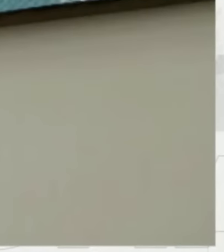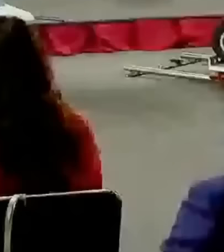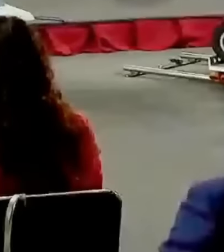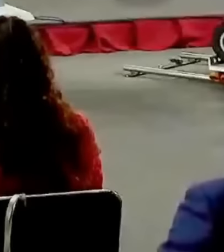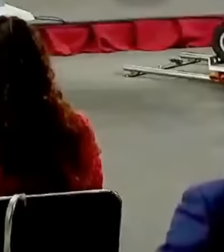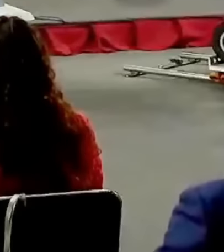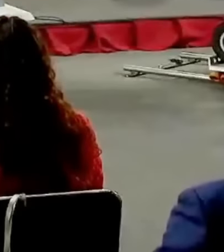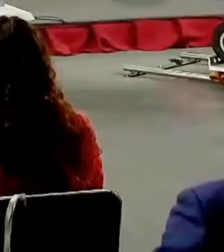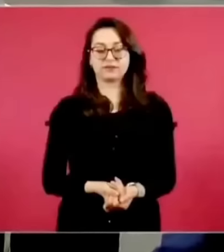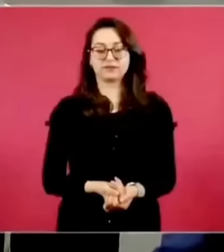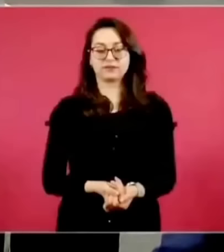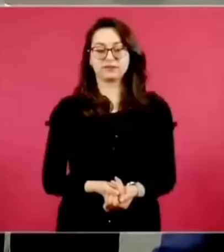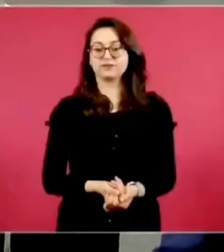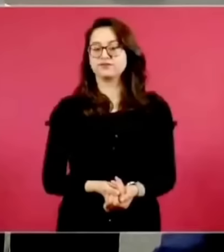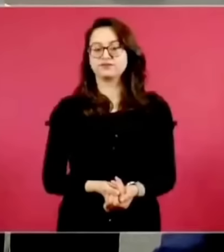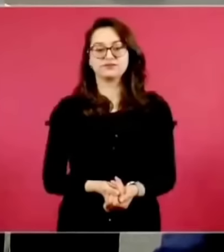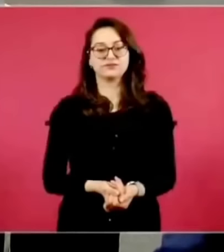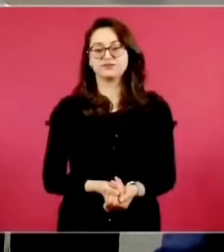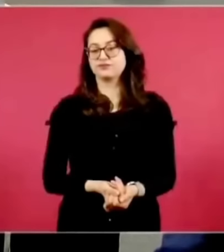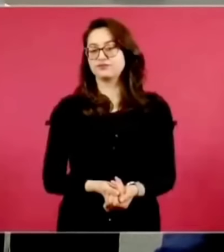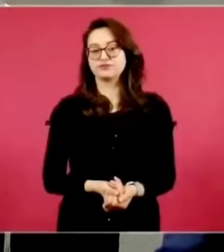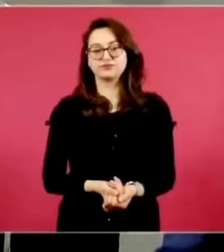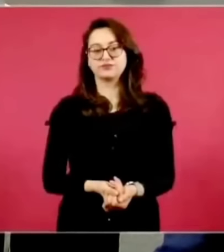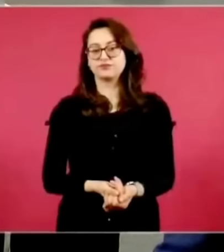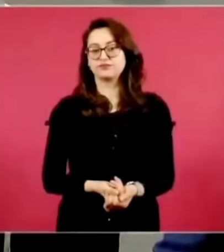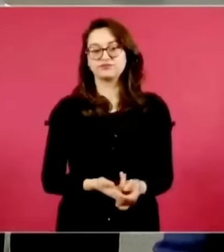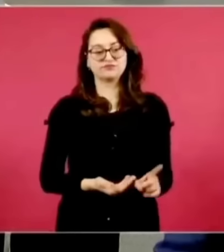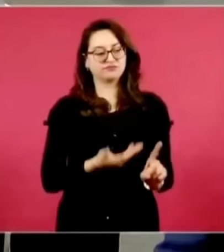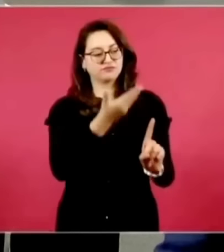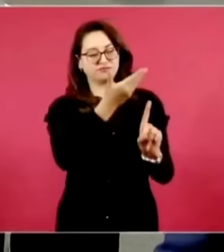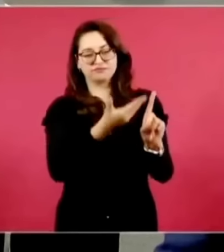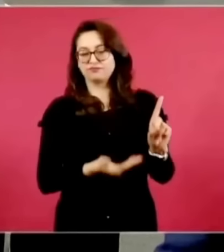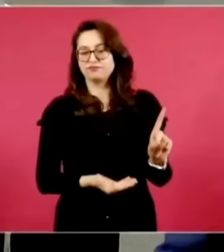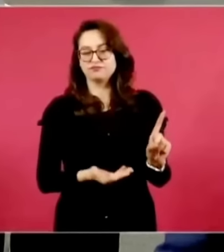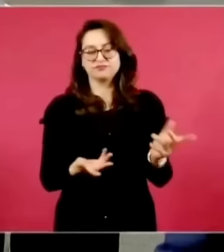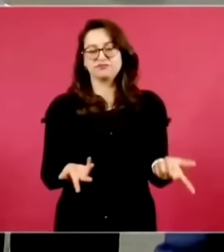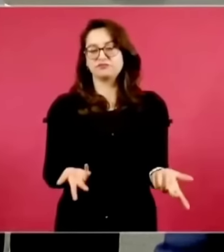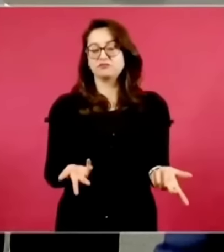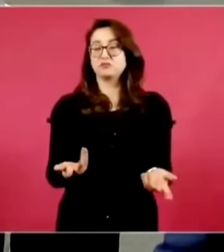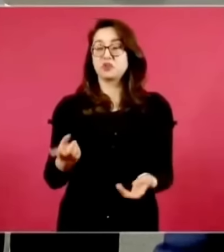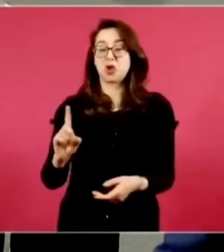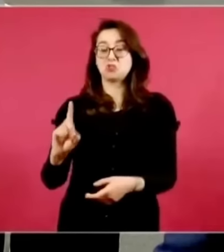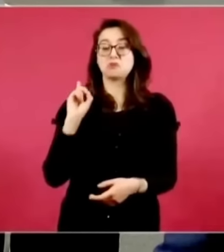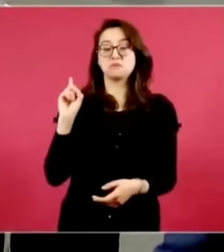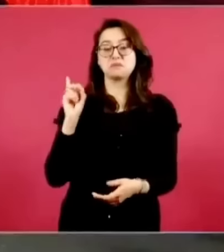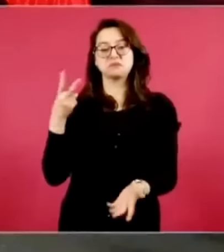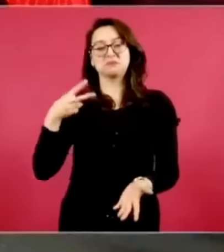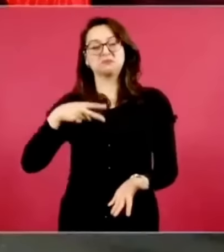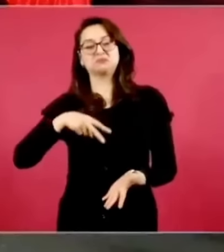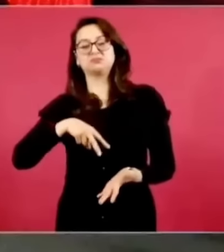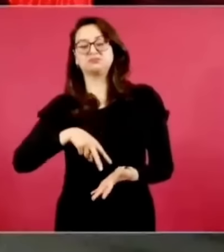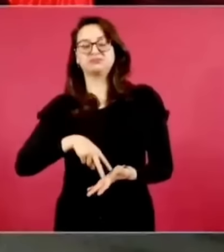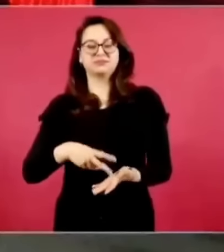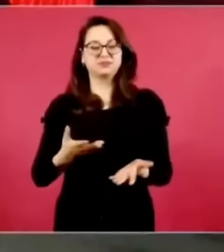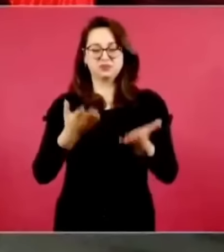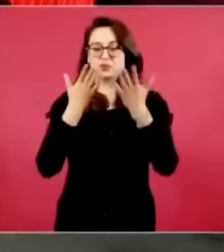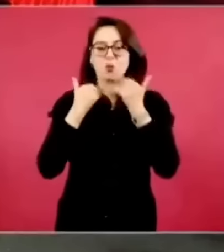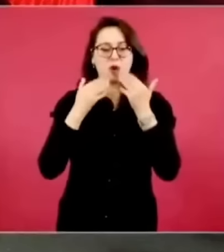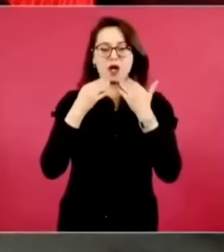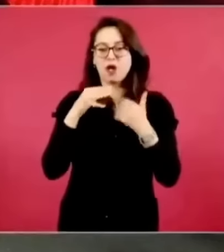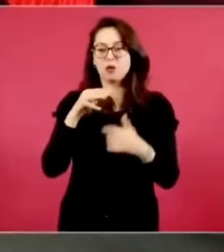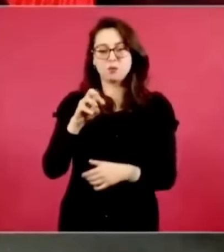es es qué autoridad moral No pero está mejor este